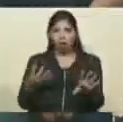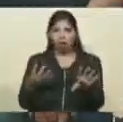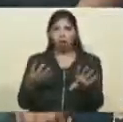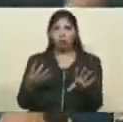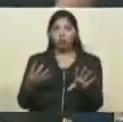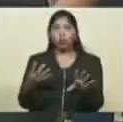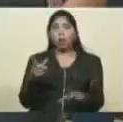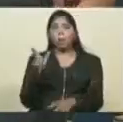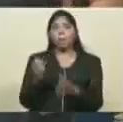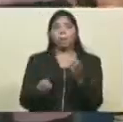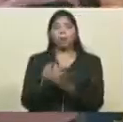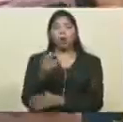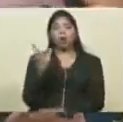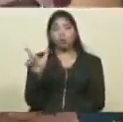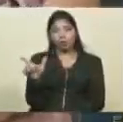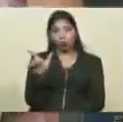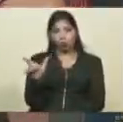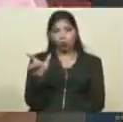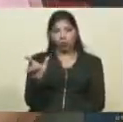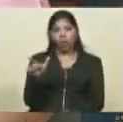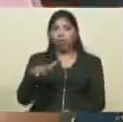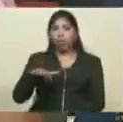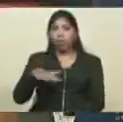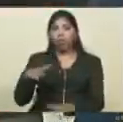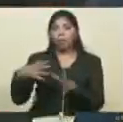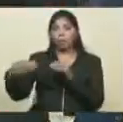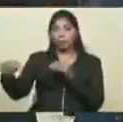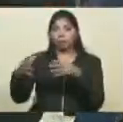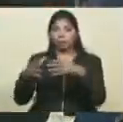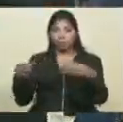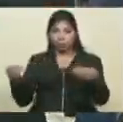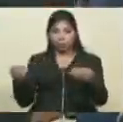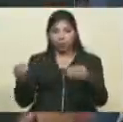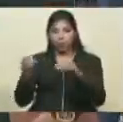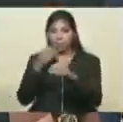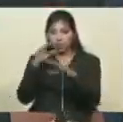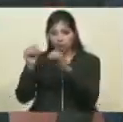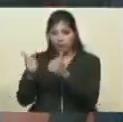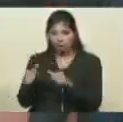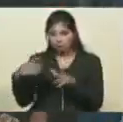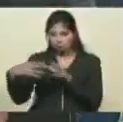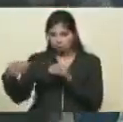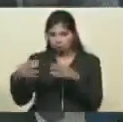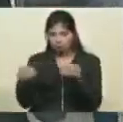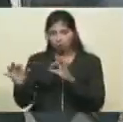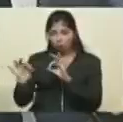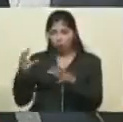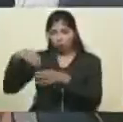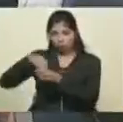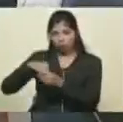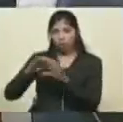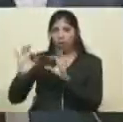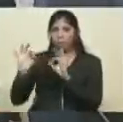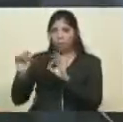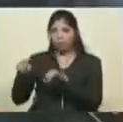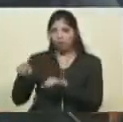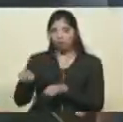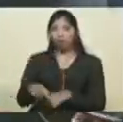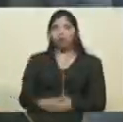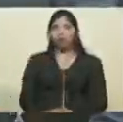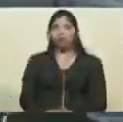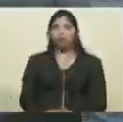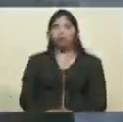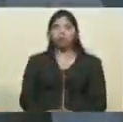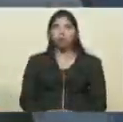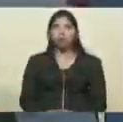Socialista Unido de Venezuela que se estará realizando en el Teatro Teresa Carreño. Ya lo informaba la presidenta de la Asamblea Nacional Constituyente, Delcy Rodríguez. Un